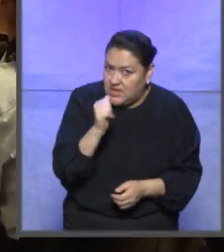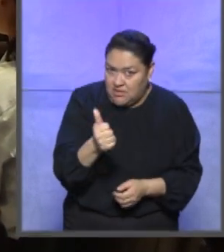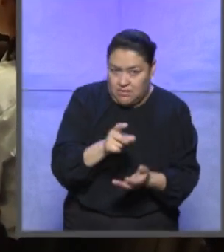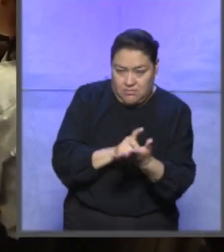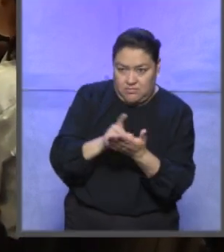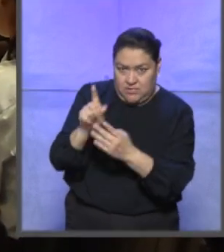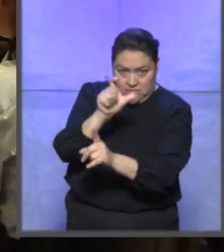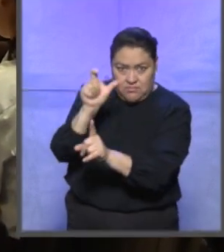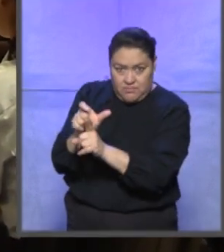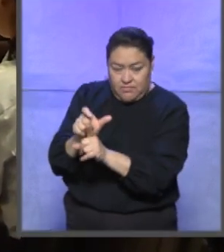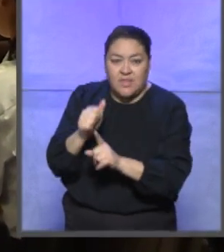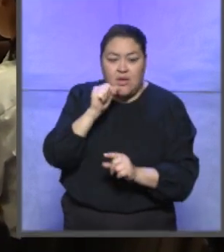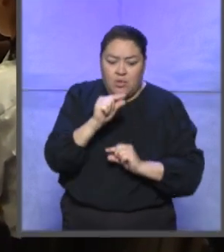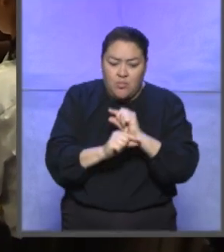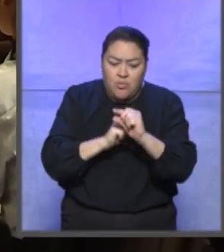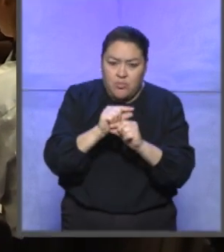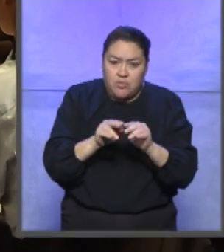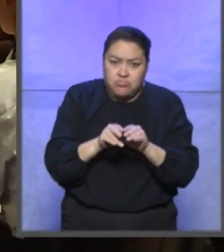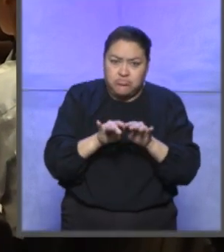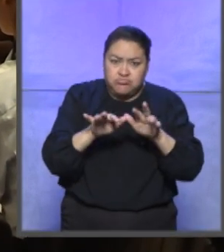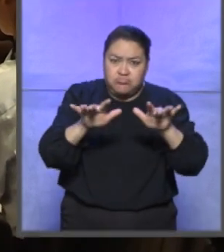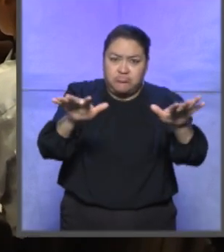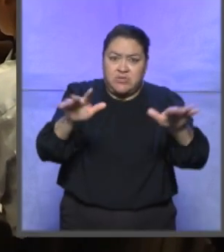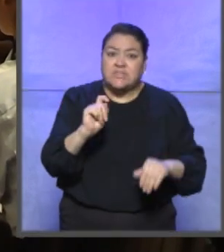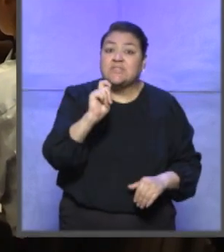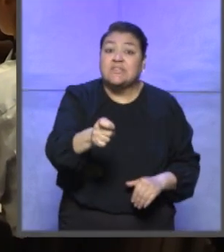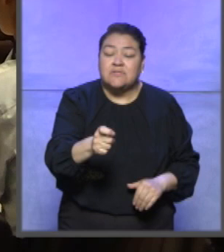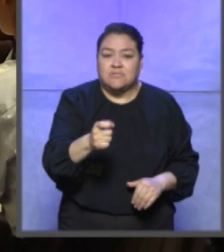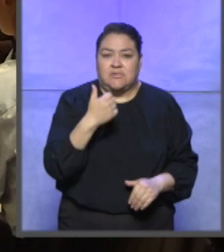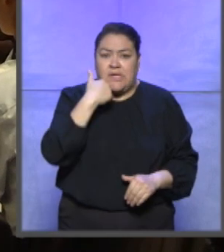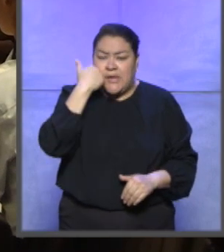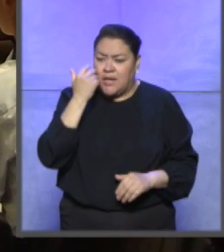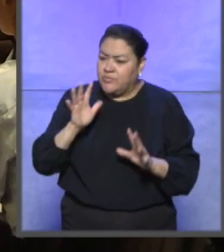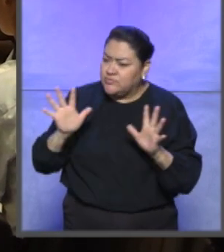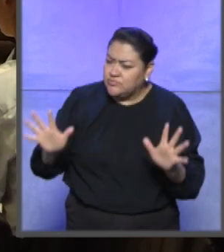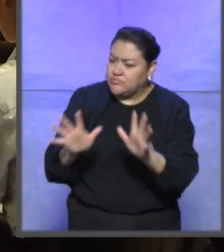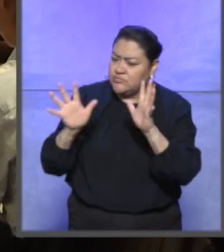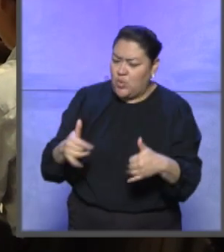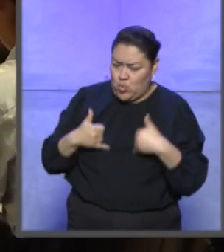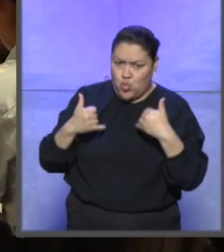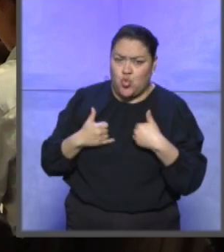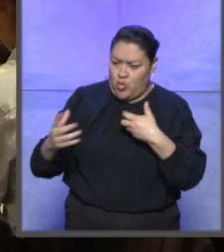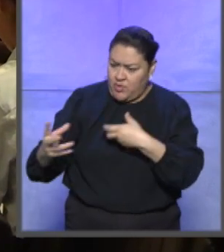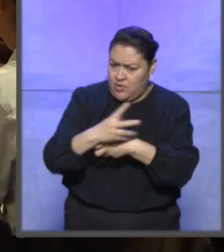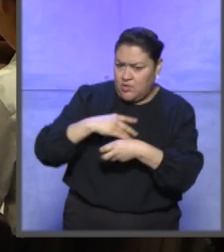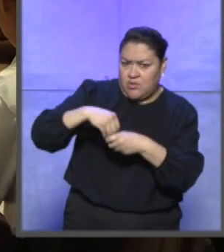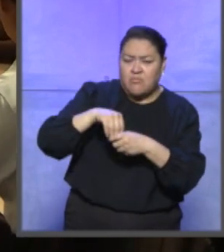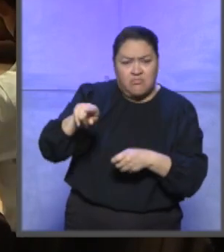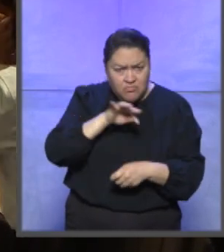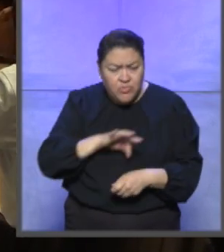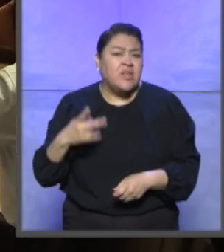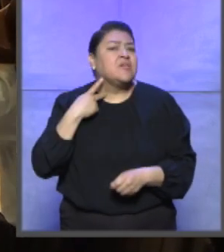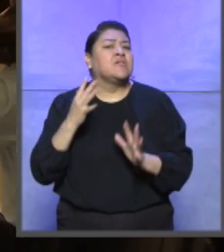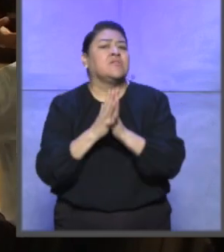así como de los principios de progresividad, hemos buscado lograr su inclusión en la área de